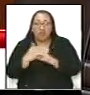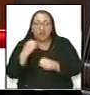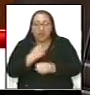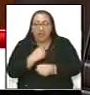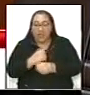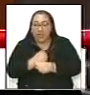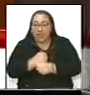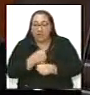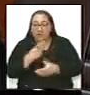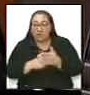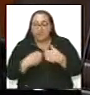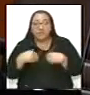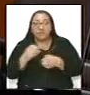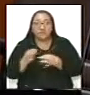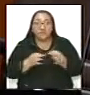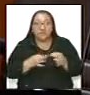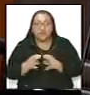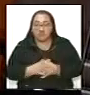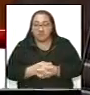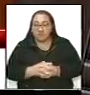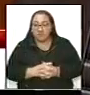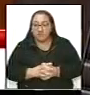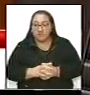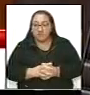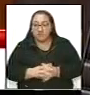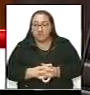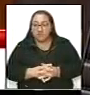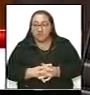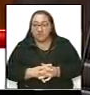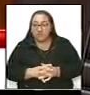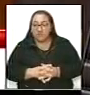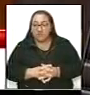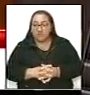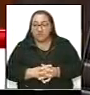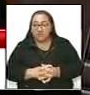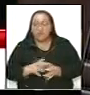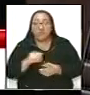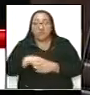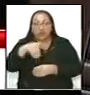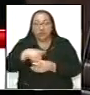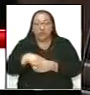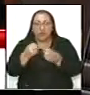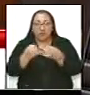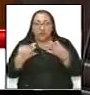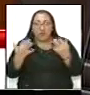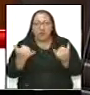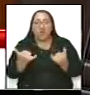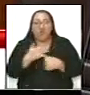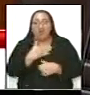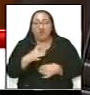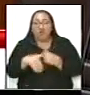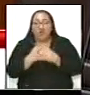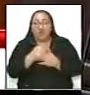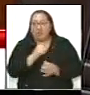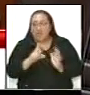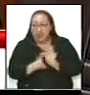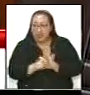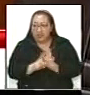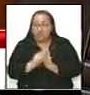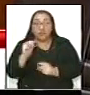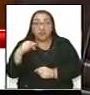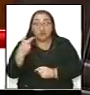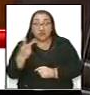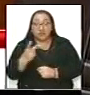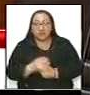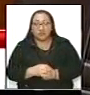trabajo que deberían traducirse en el voto mayoritario hoy día a favor de esta ley. En segundo